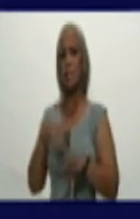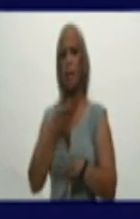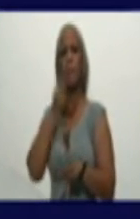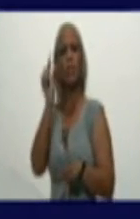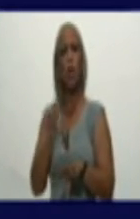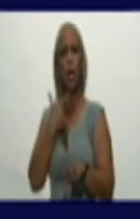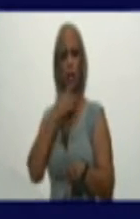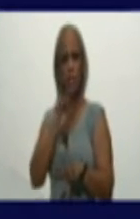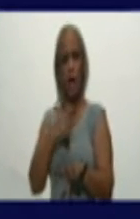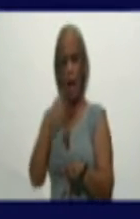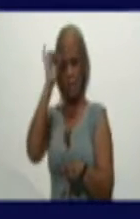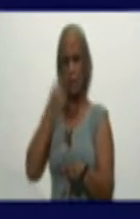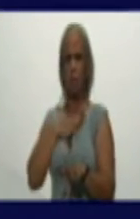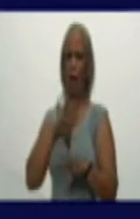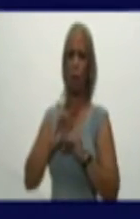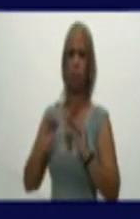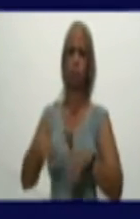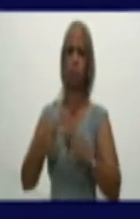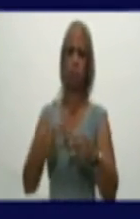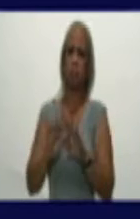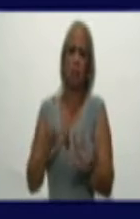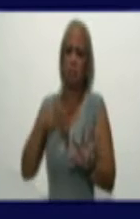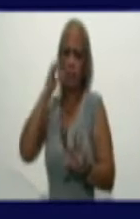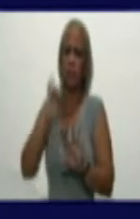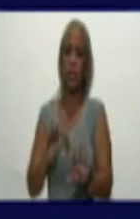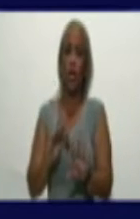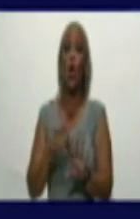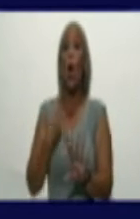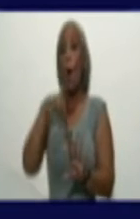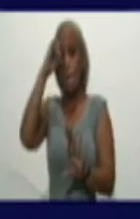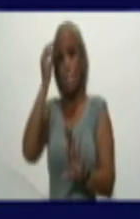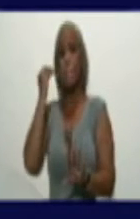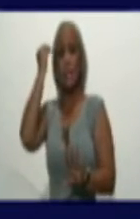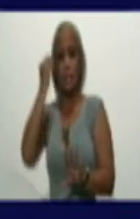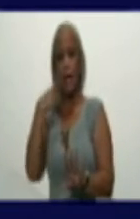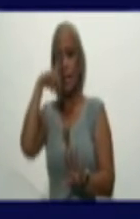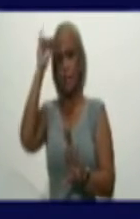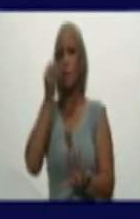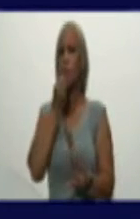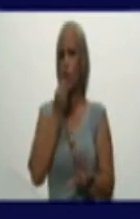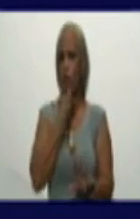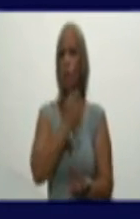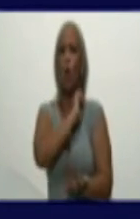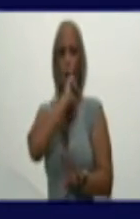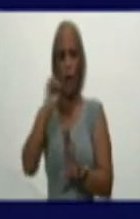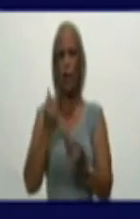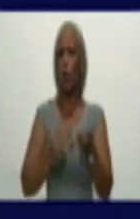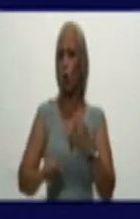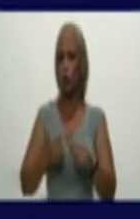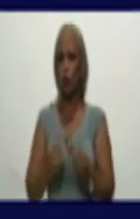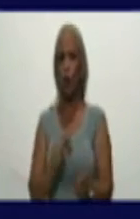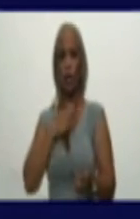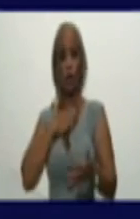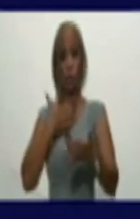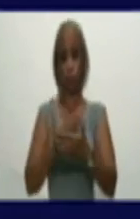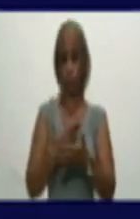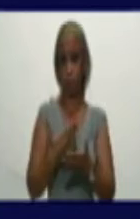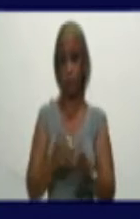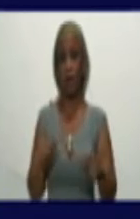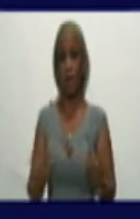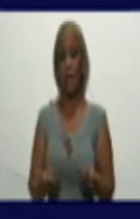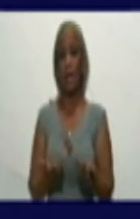esto con esa indiferencia. Tenemos que pensar en que sí podemos lograr el control si nos lo proponemos.